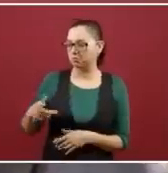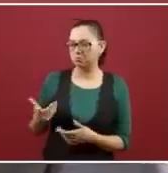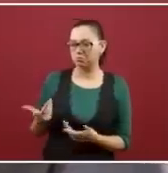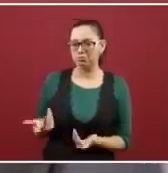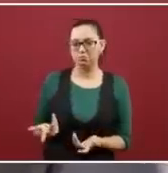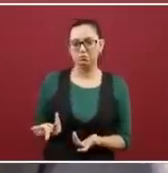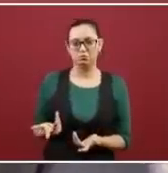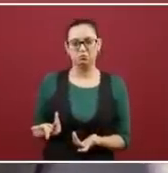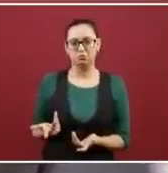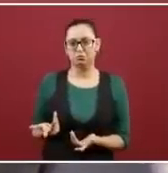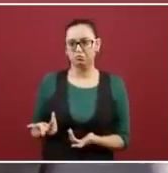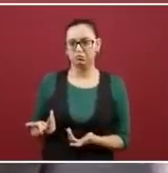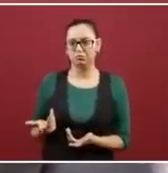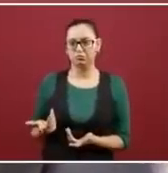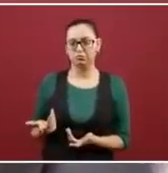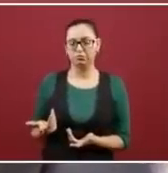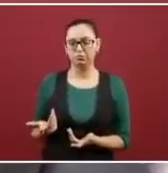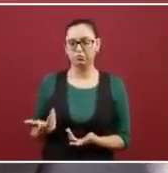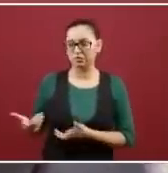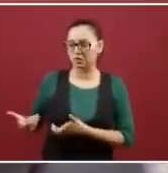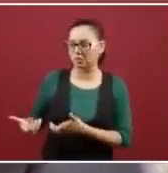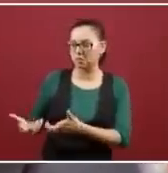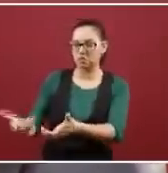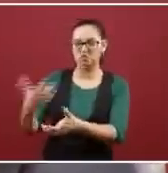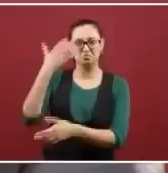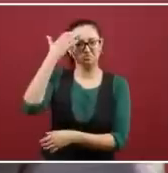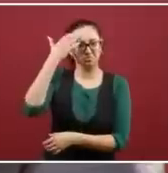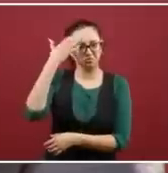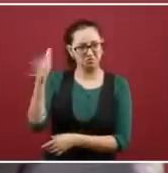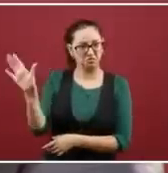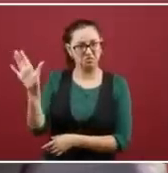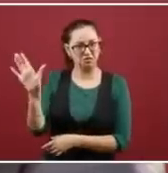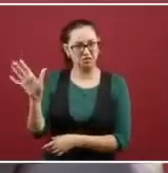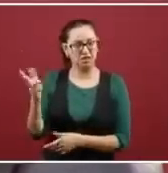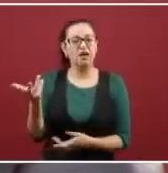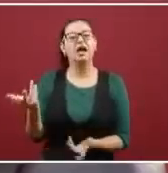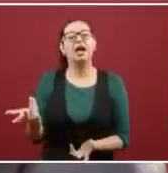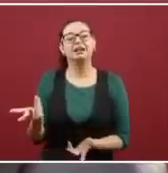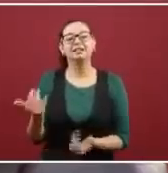O el caso del avión presidencial, que tuvieron